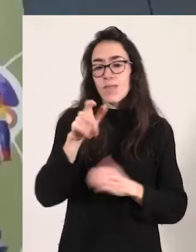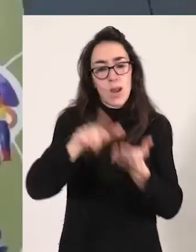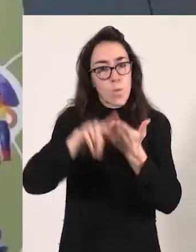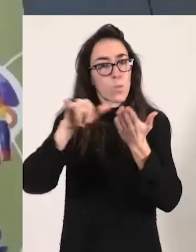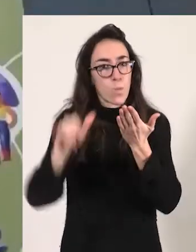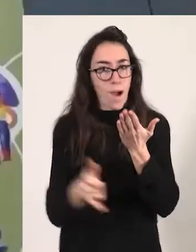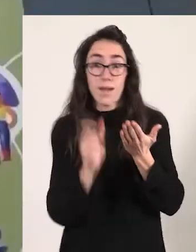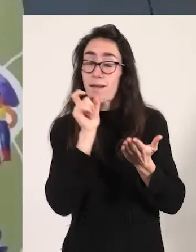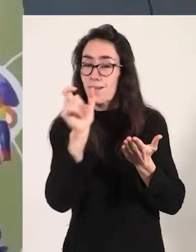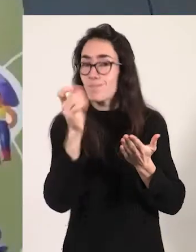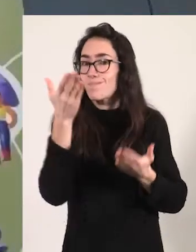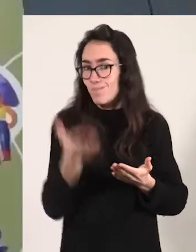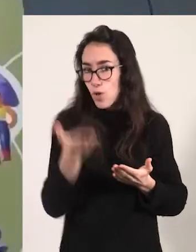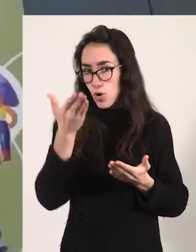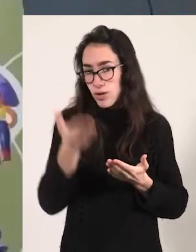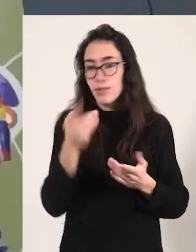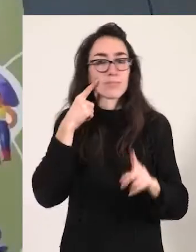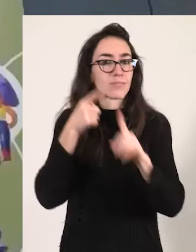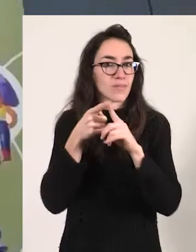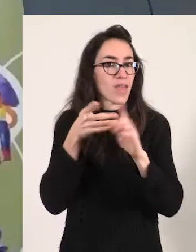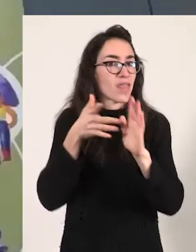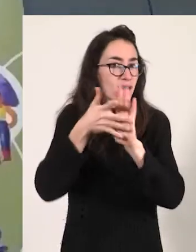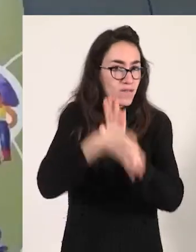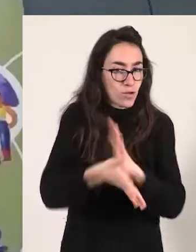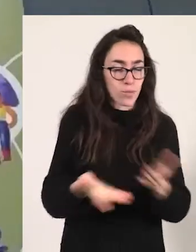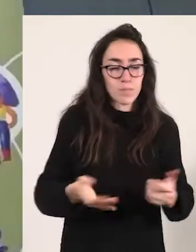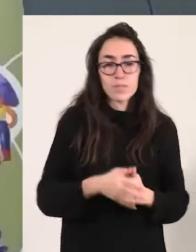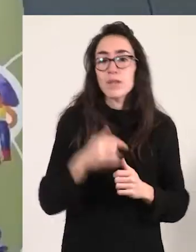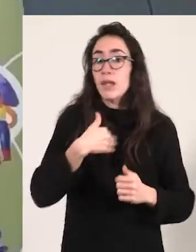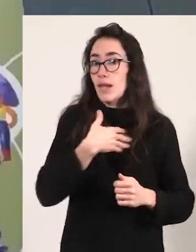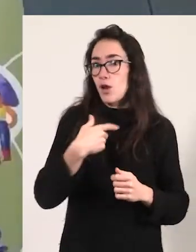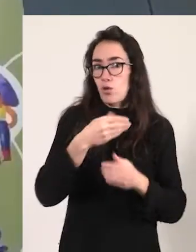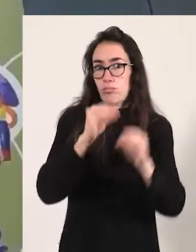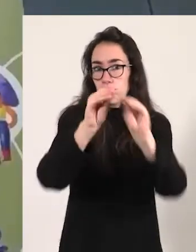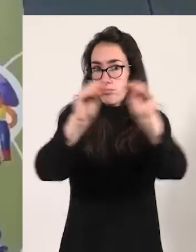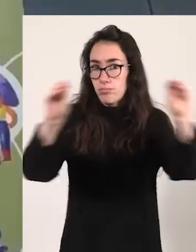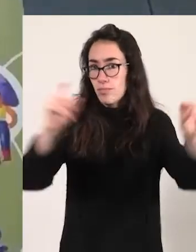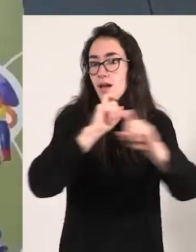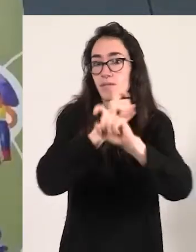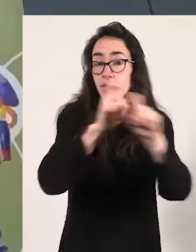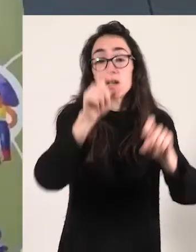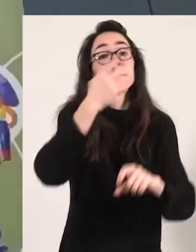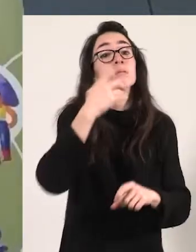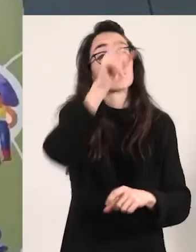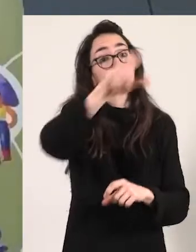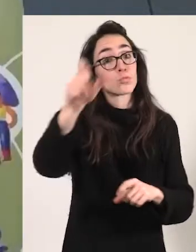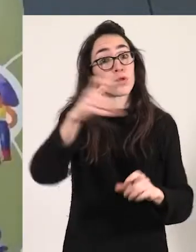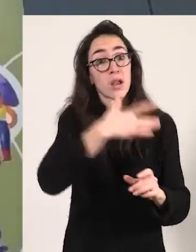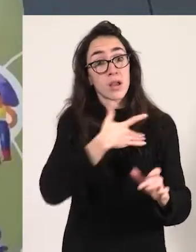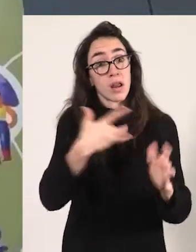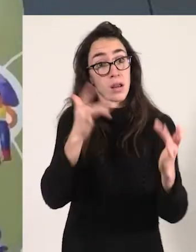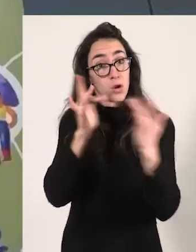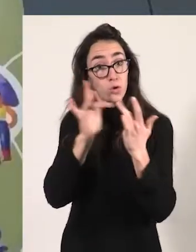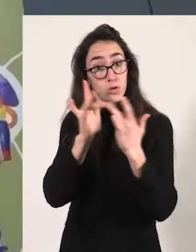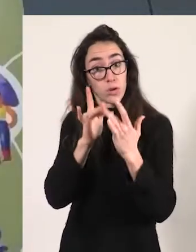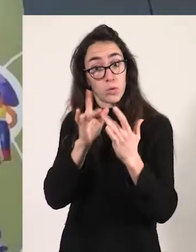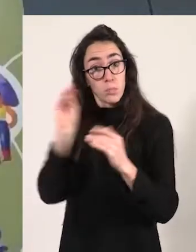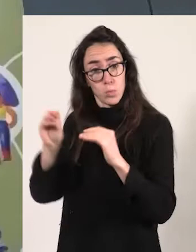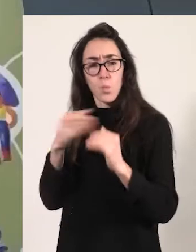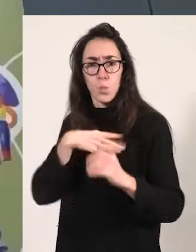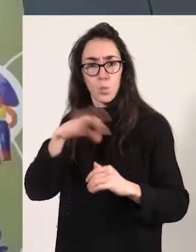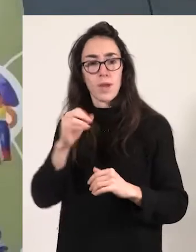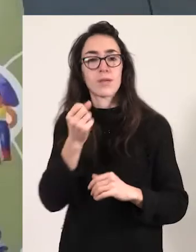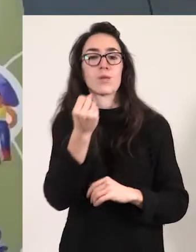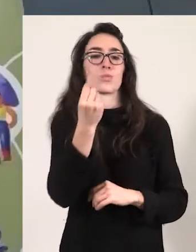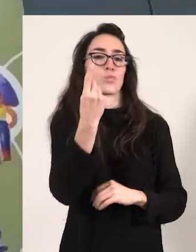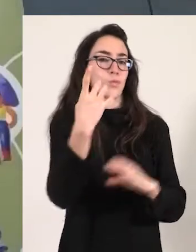de las palabras que utilizamos para definir las cosas. Quiero recordar también que si quieren participar y trasladar preguntas a nuestra invitada, Lucía, pueden